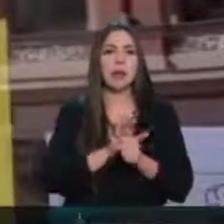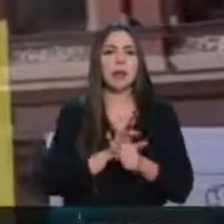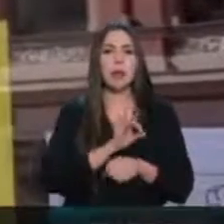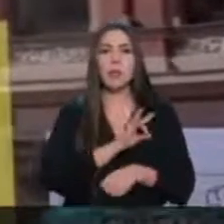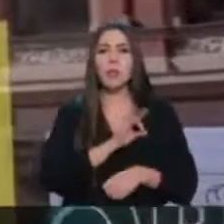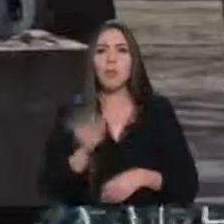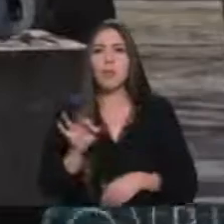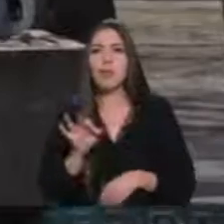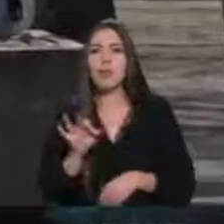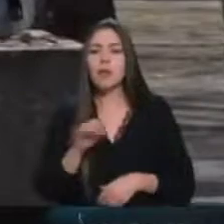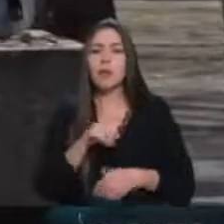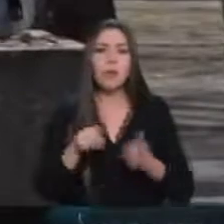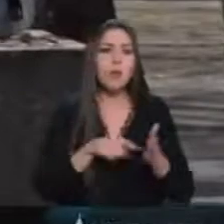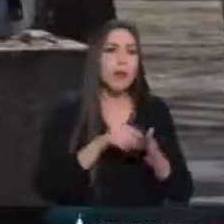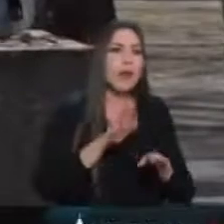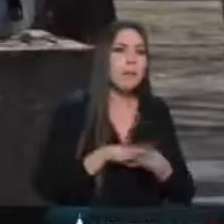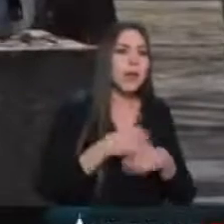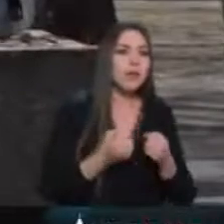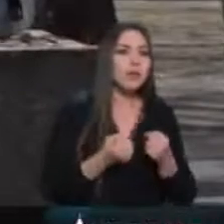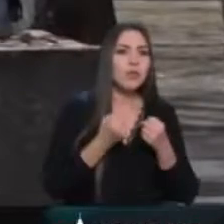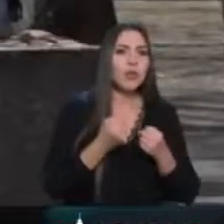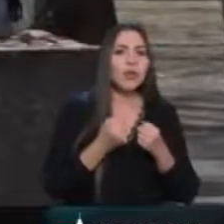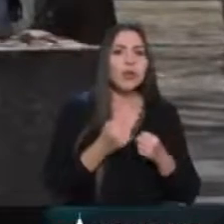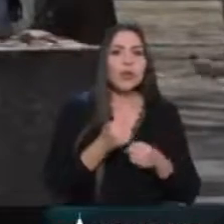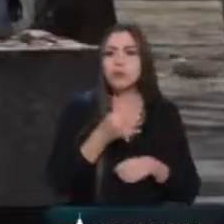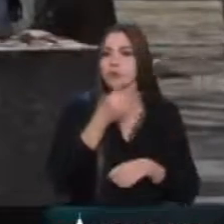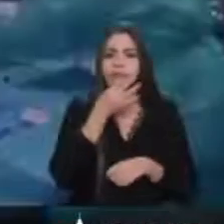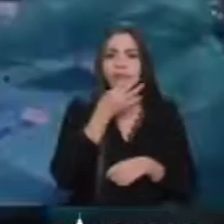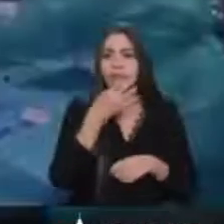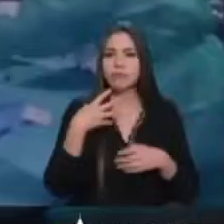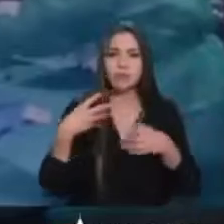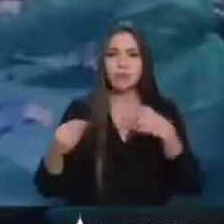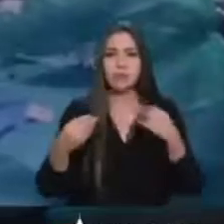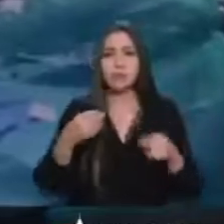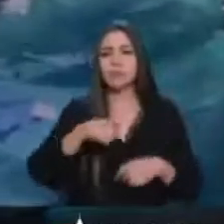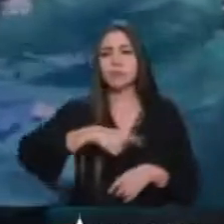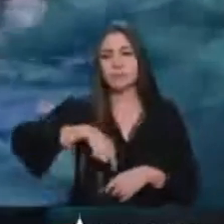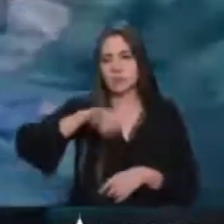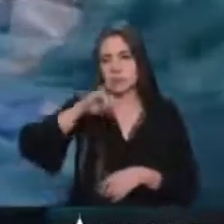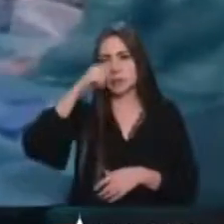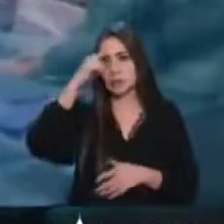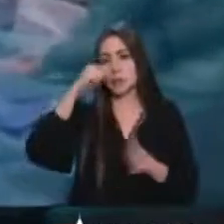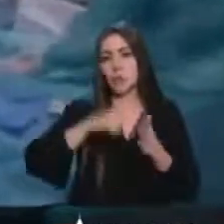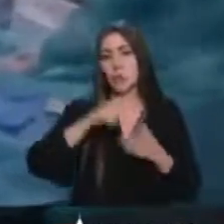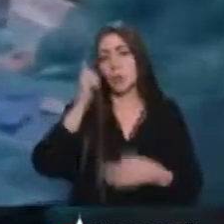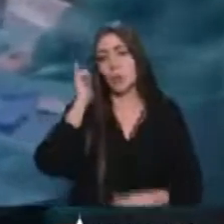más fértil para crecer de manera más rápida. Y por eso sí creemos nosotros,